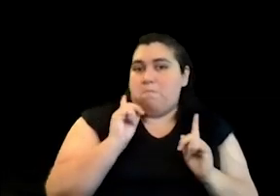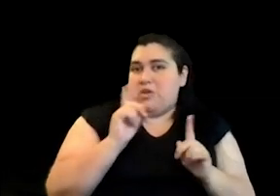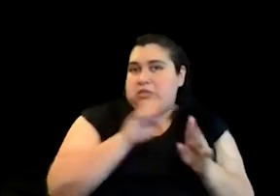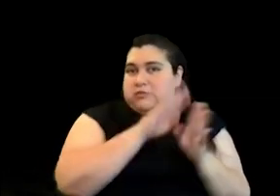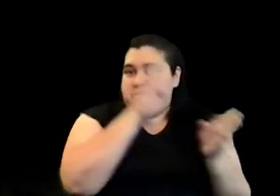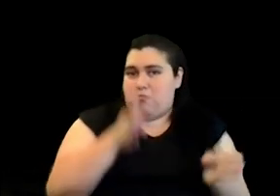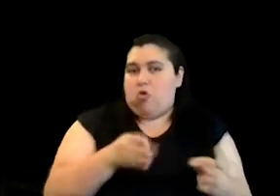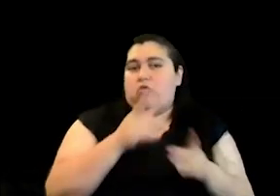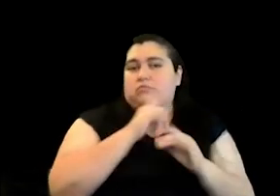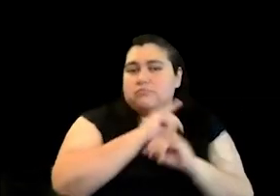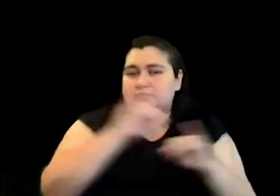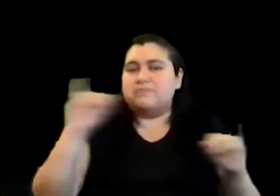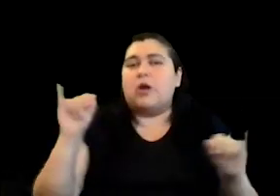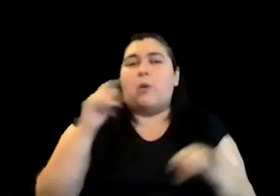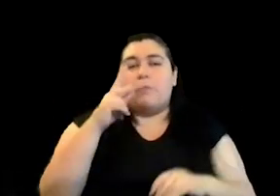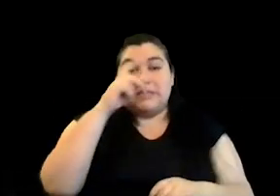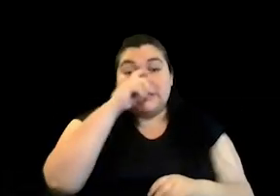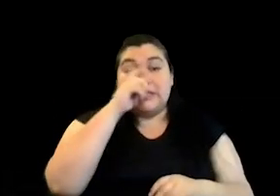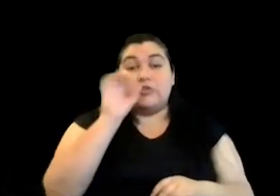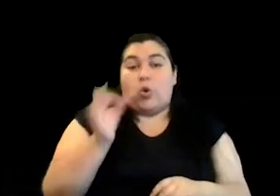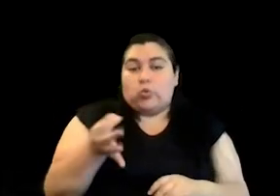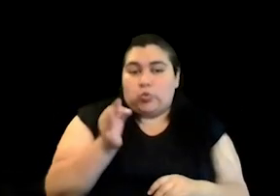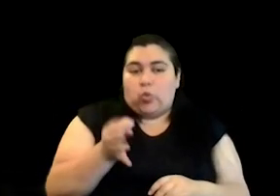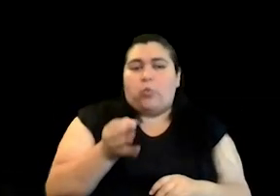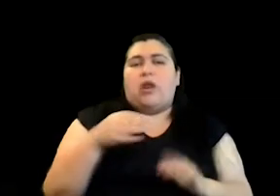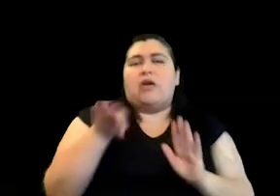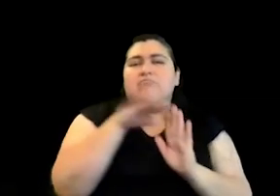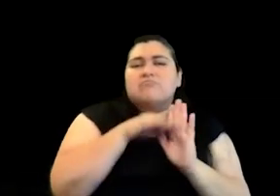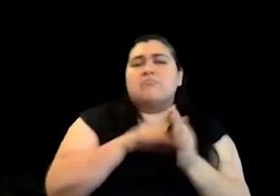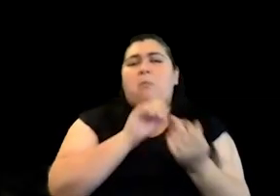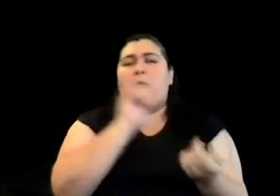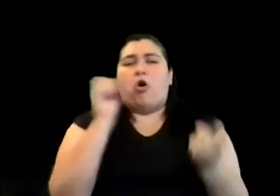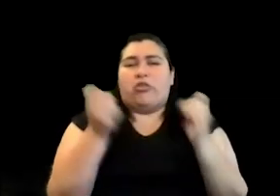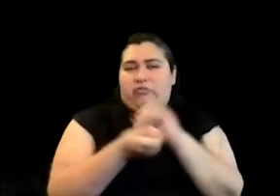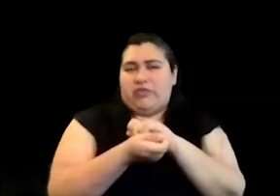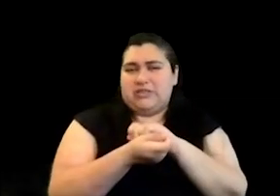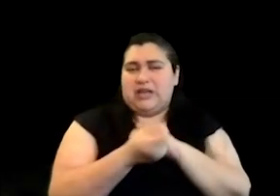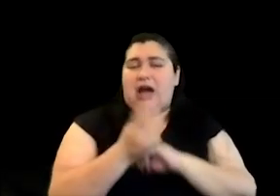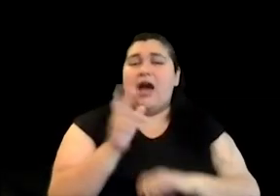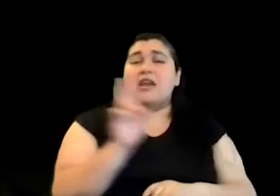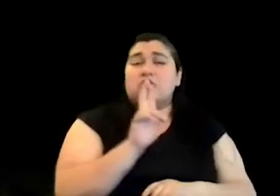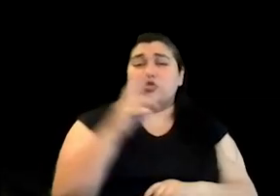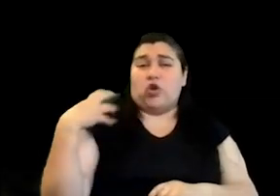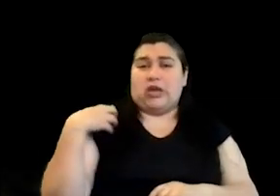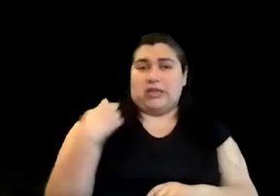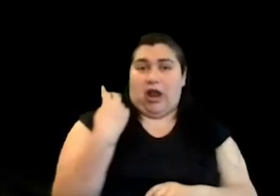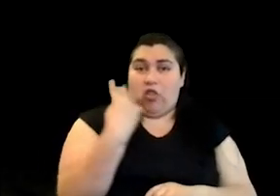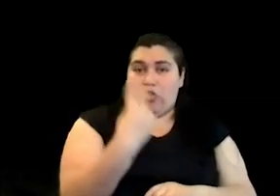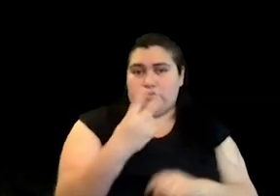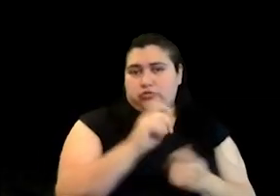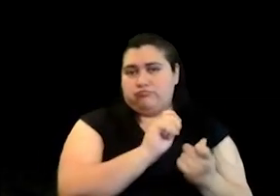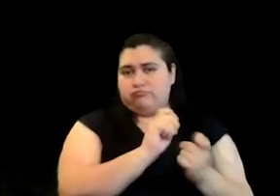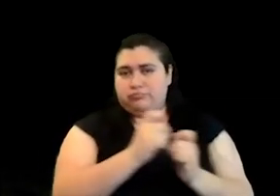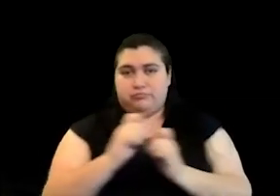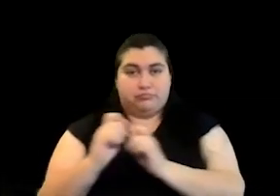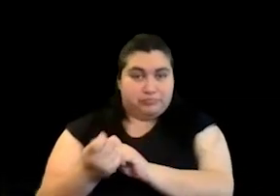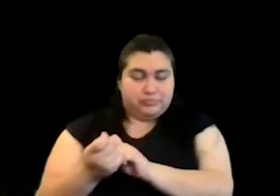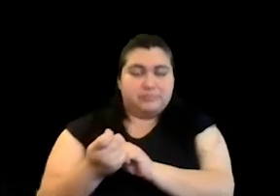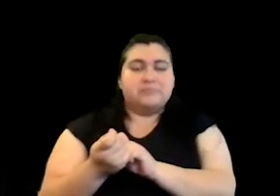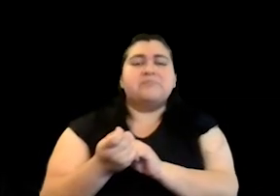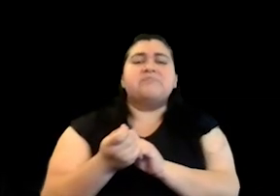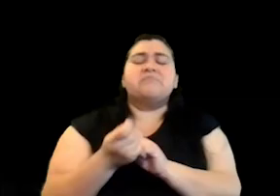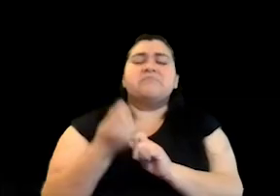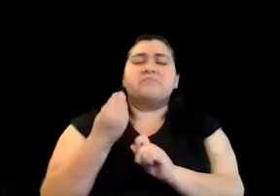el 27 de octubre, modifica dos resoluciones generales vinculados con la determinación